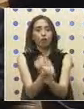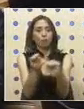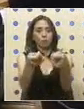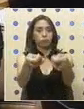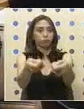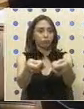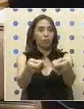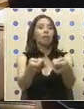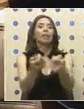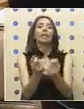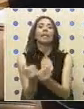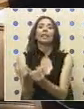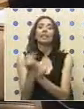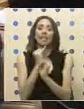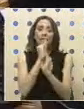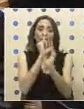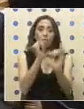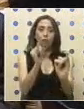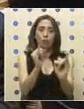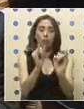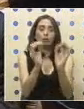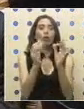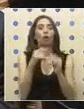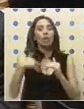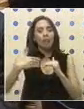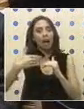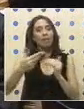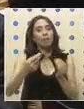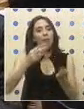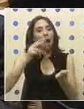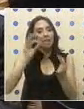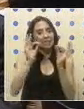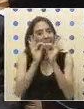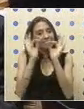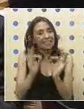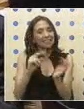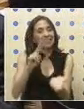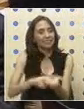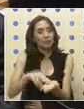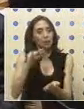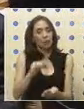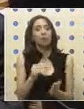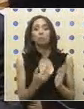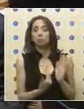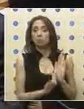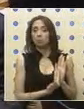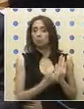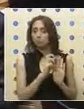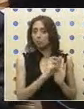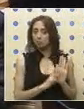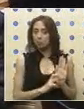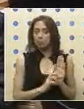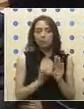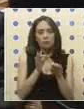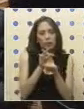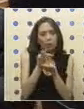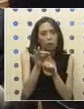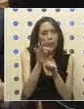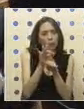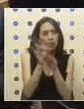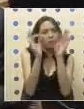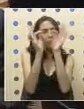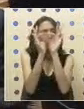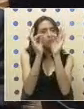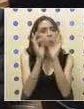posibilidad de que la información que se entregue sea cada vez más certera. Creemos que este proyecto ha entregado orientaciones más específicas,